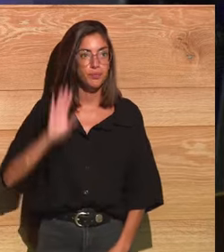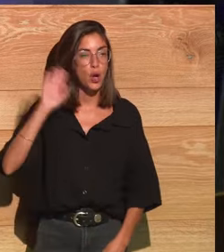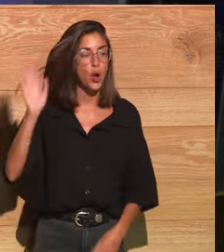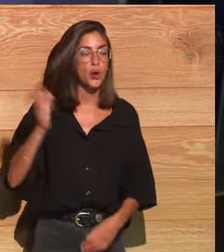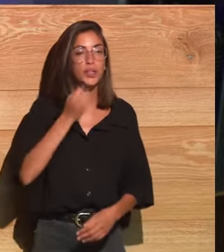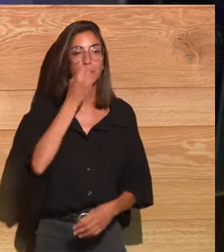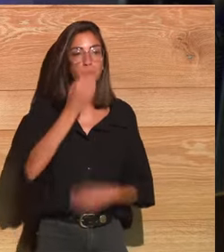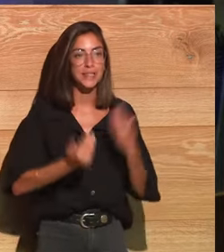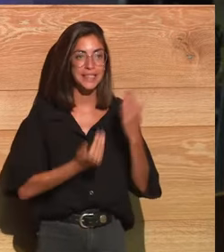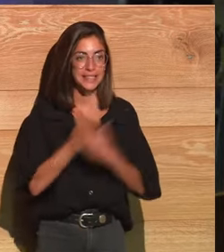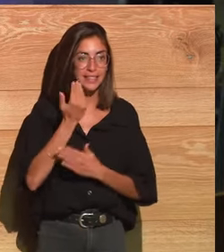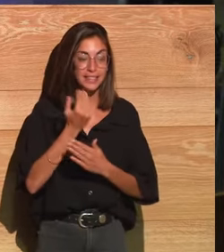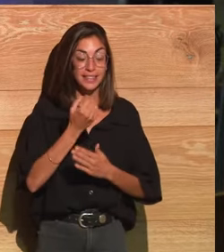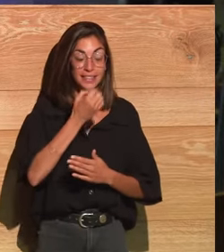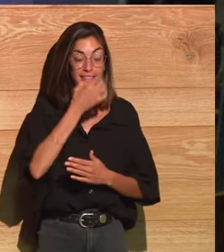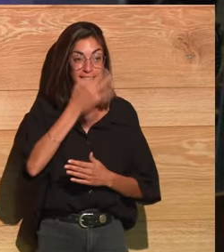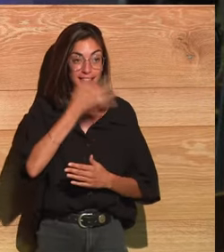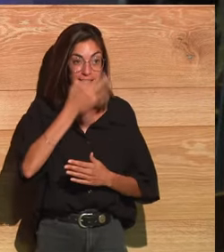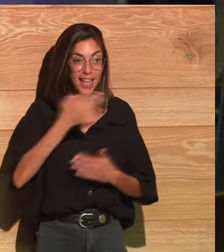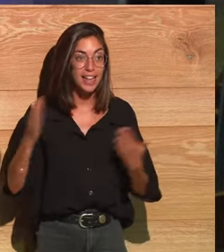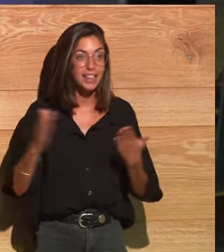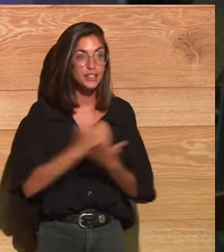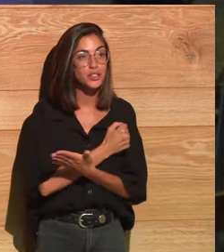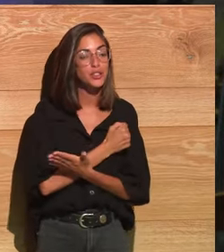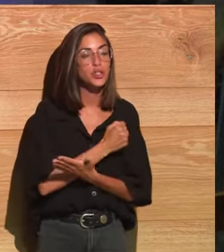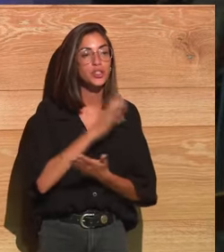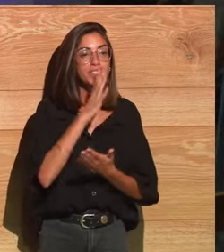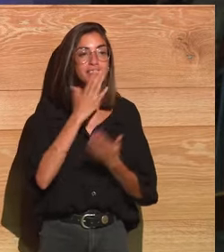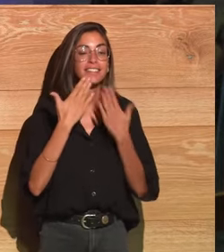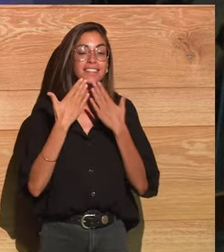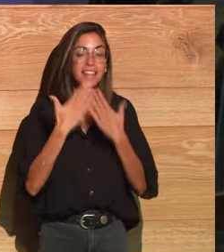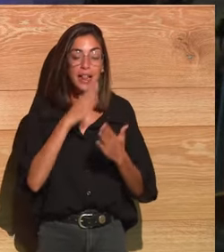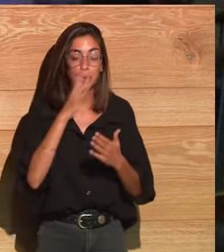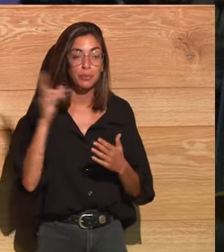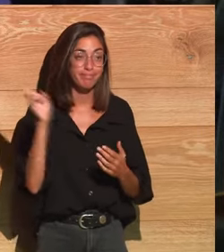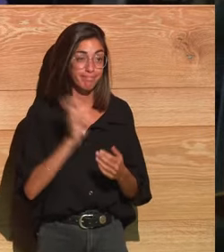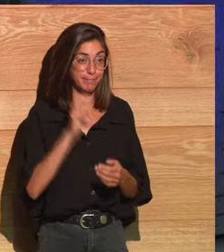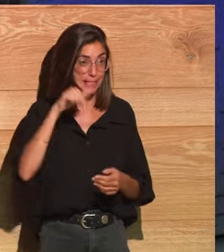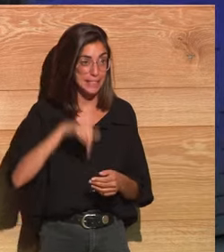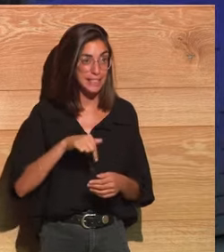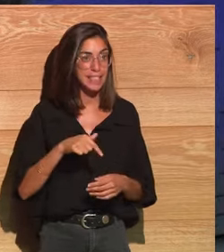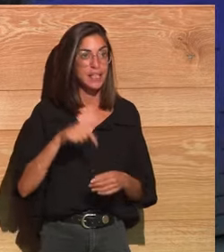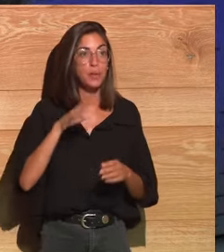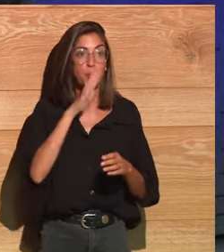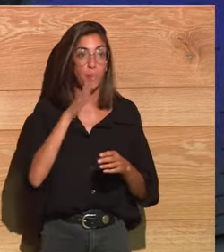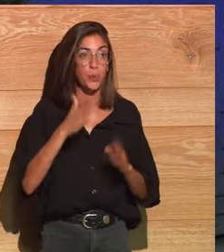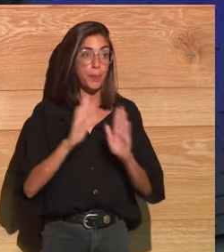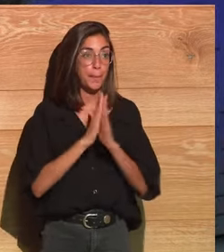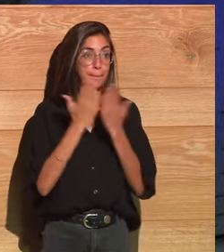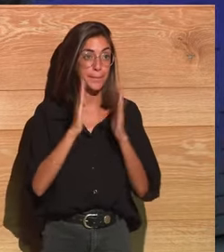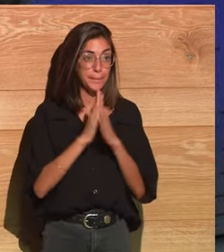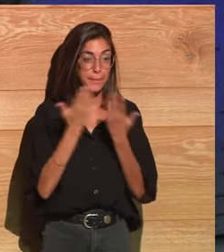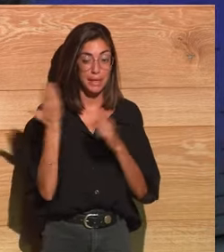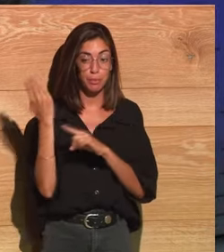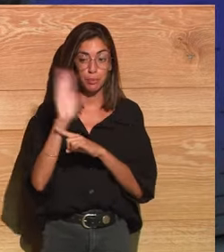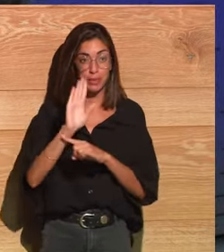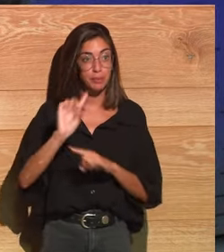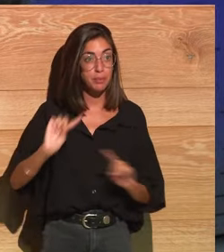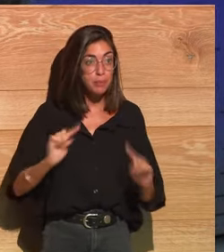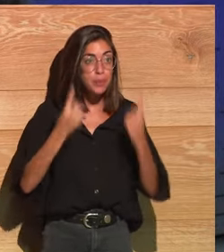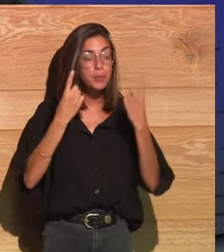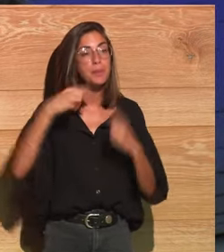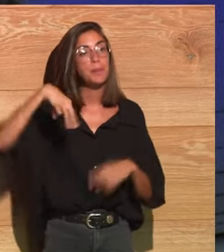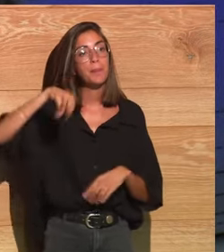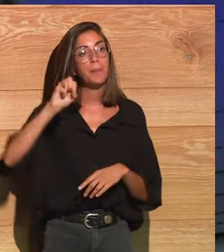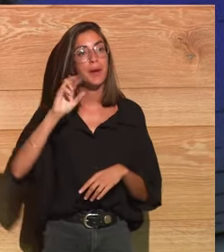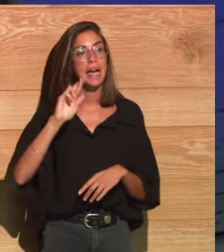Hola, muy buenas tardes a todos. Muchísimas gracias por acompañarnos en la presentación de este primer libro de divulgación de María Martinón